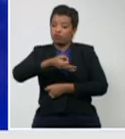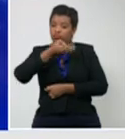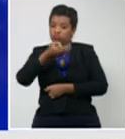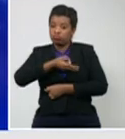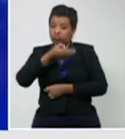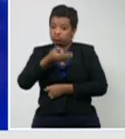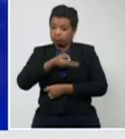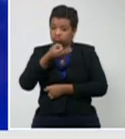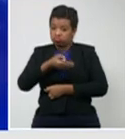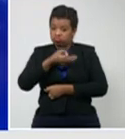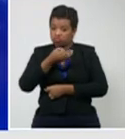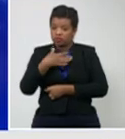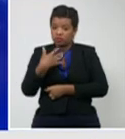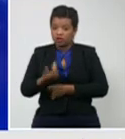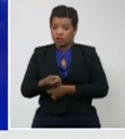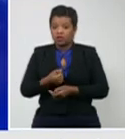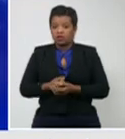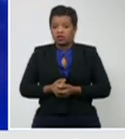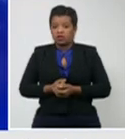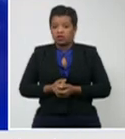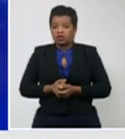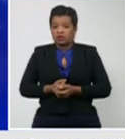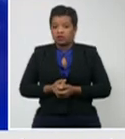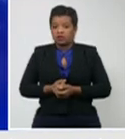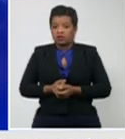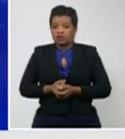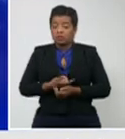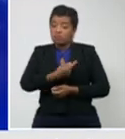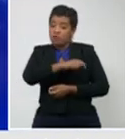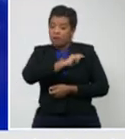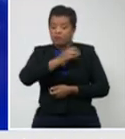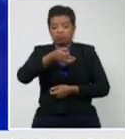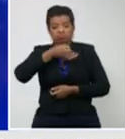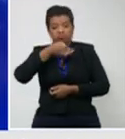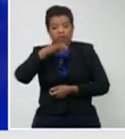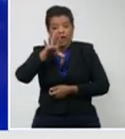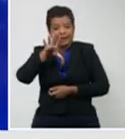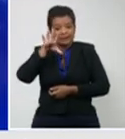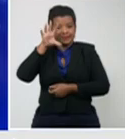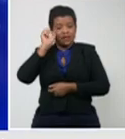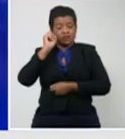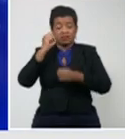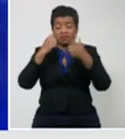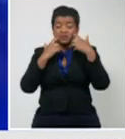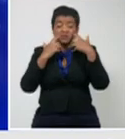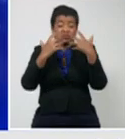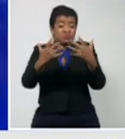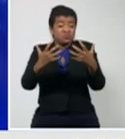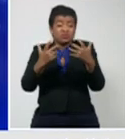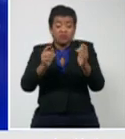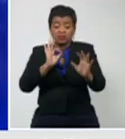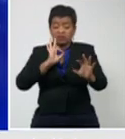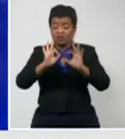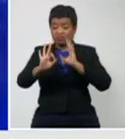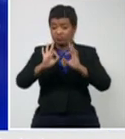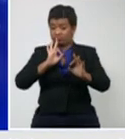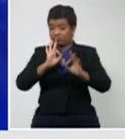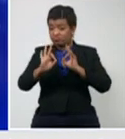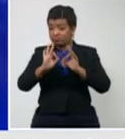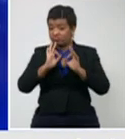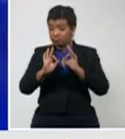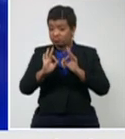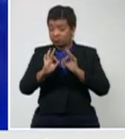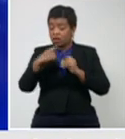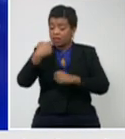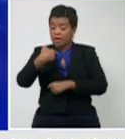también tomamos conciencia, claro, tomamos conciencia de la importancia de esta protección, creo que no ganamos la batalla